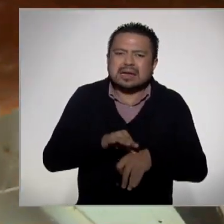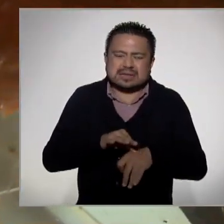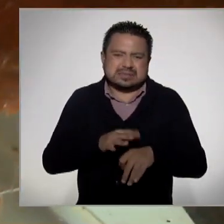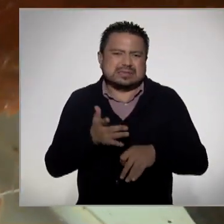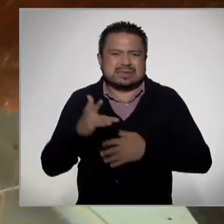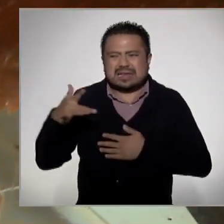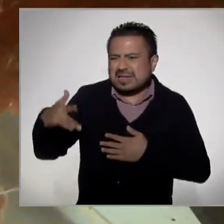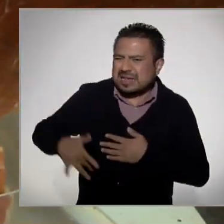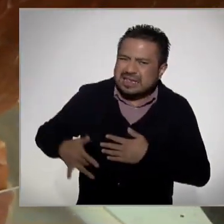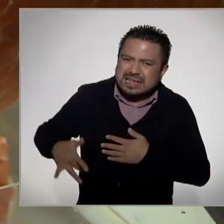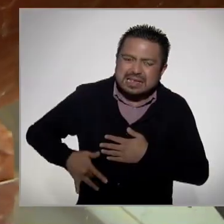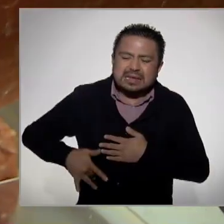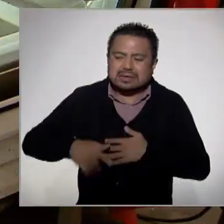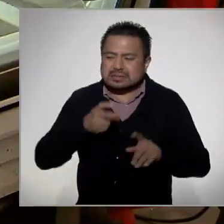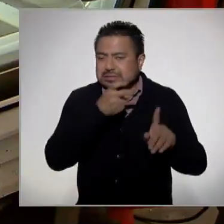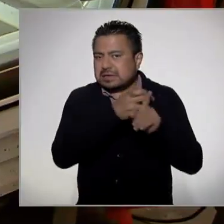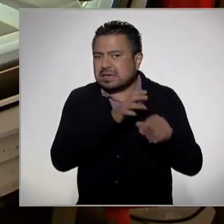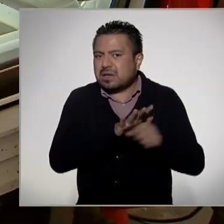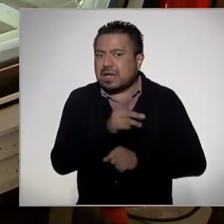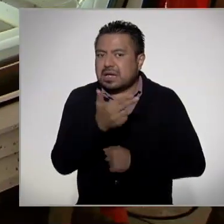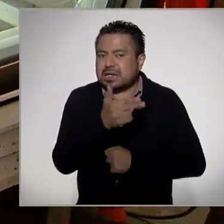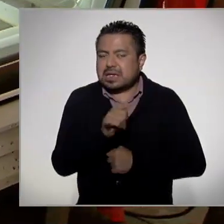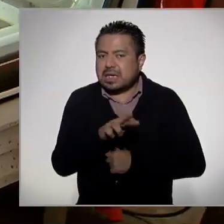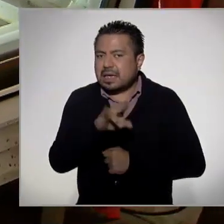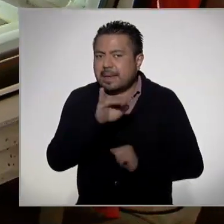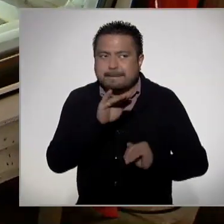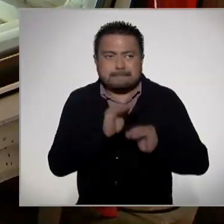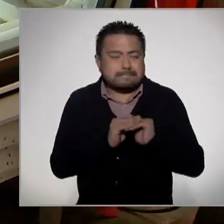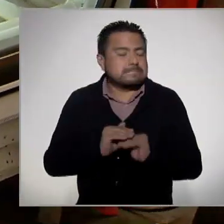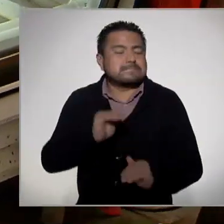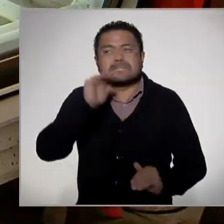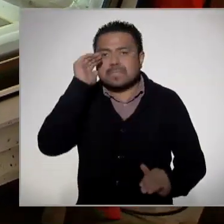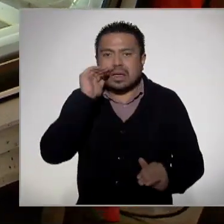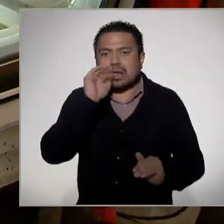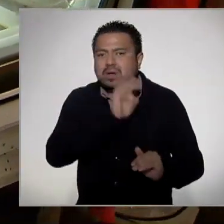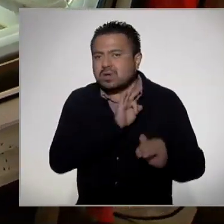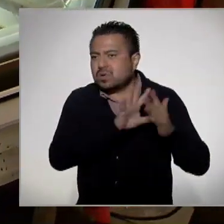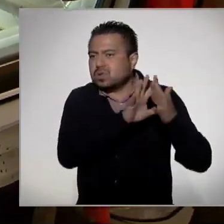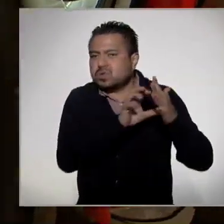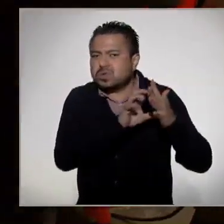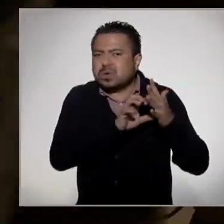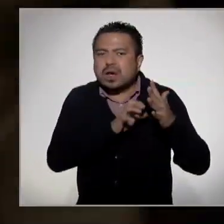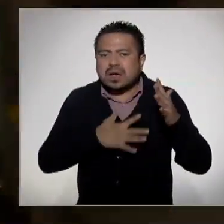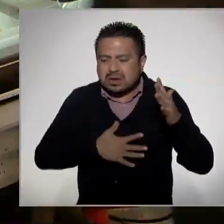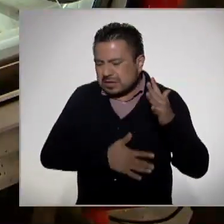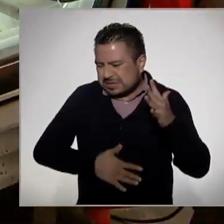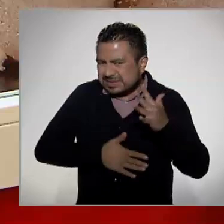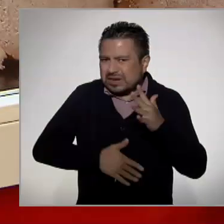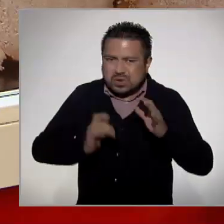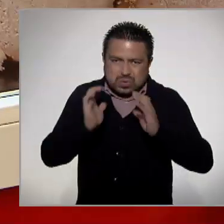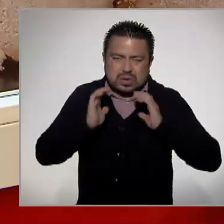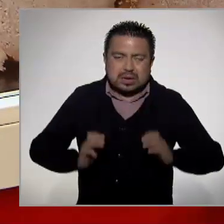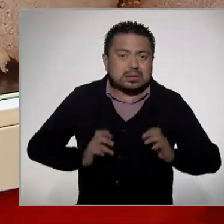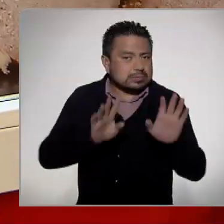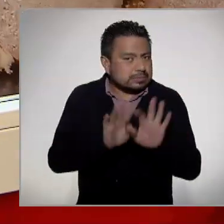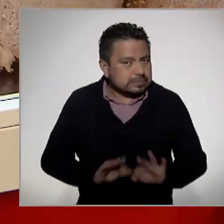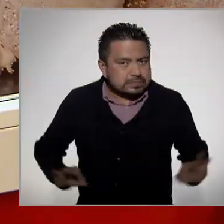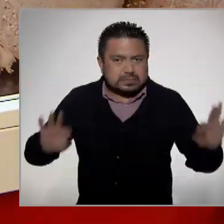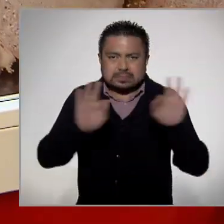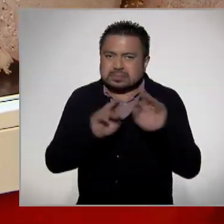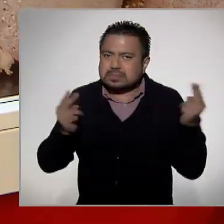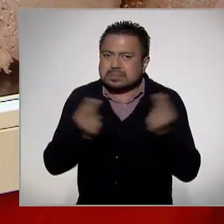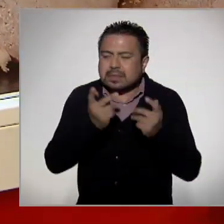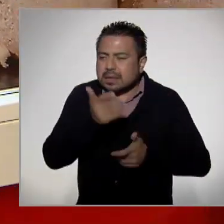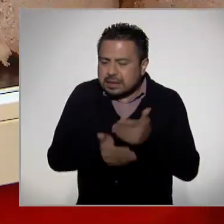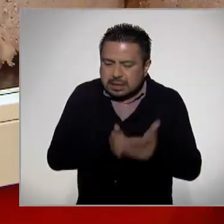hígado contienen un tipo de hierro que es mayormente absorbibles por el intestino es importante en las etapas